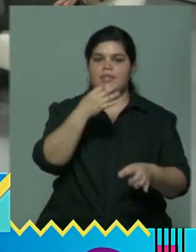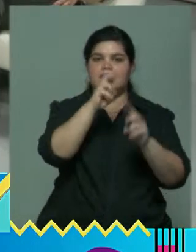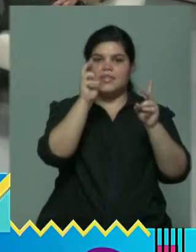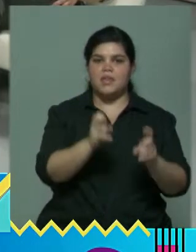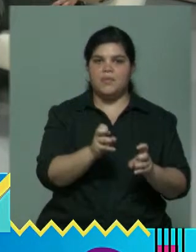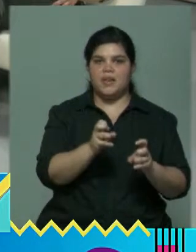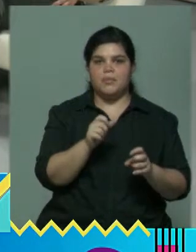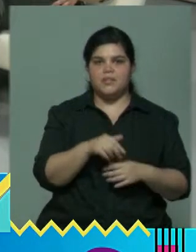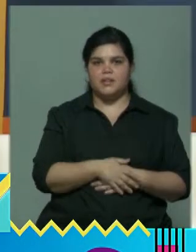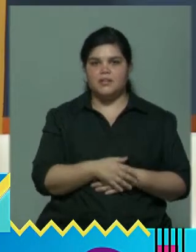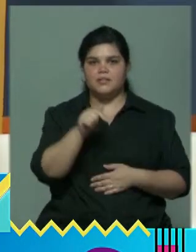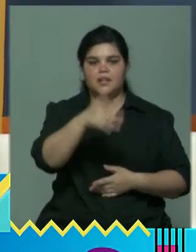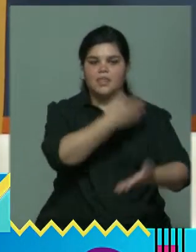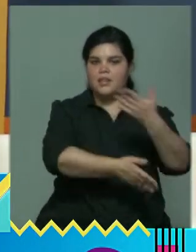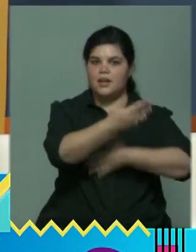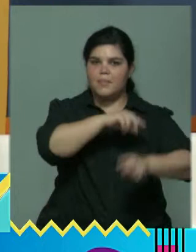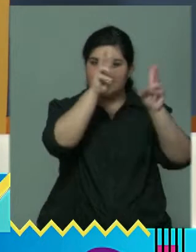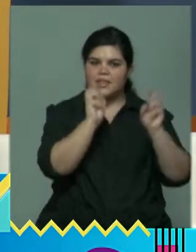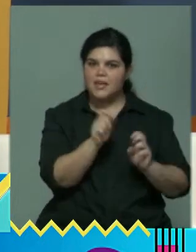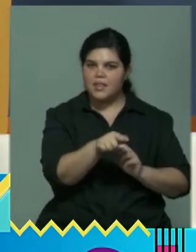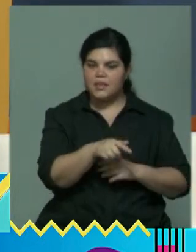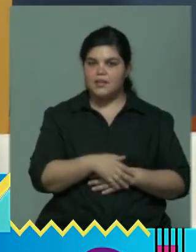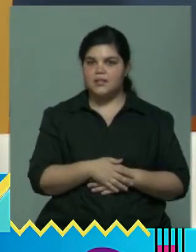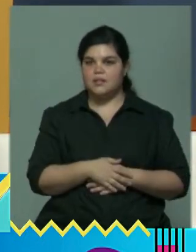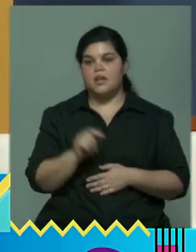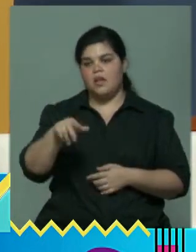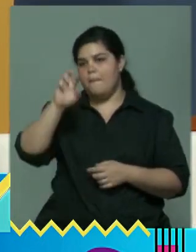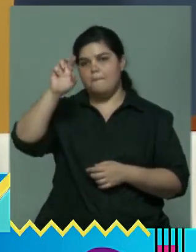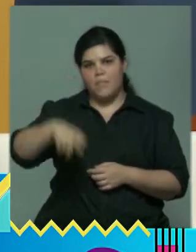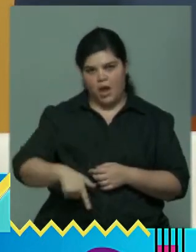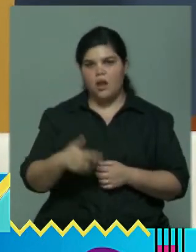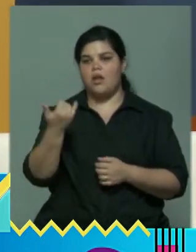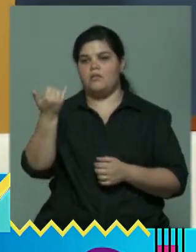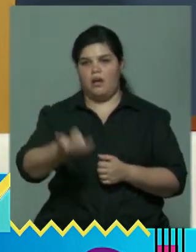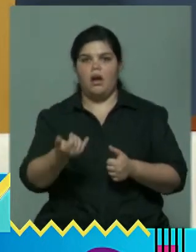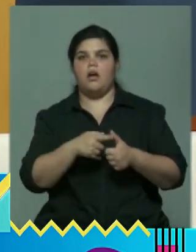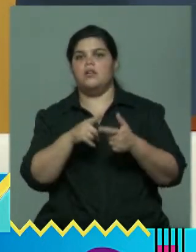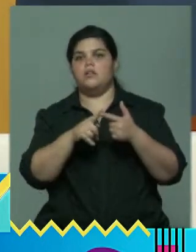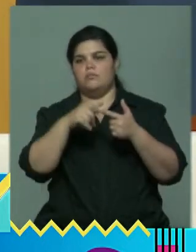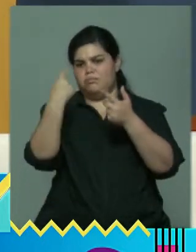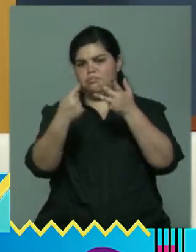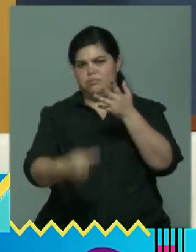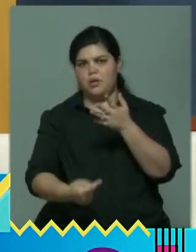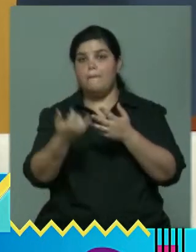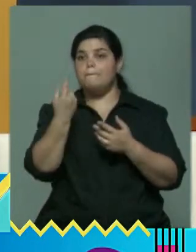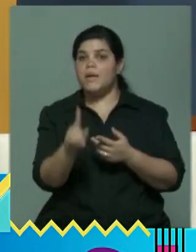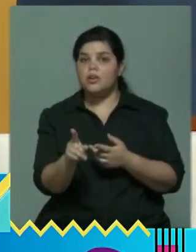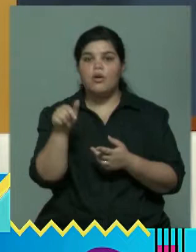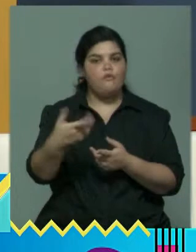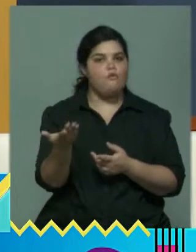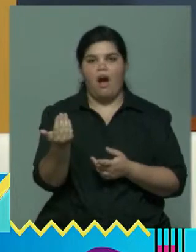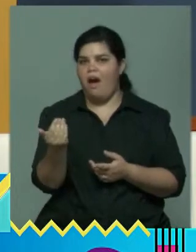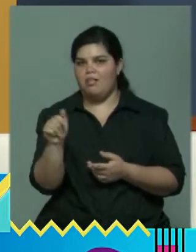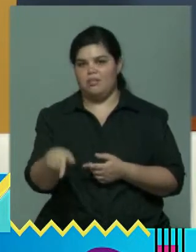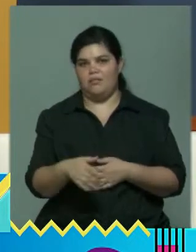por supuesto se va avanzando, hay planes integrales de discapacidad, tiene mucho que ver justamente con el tema de accesibilidad. Tenemos